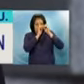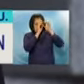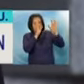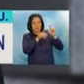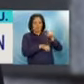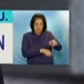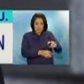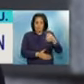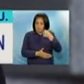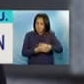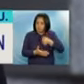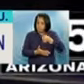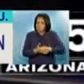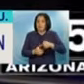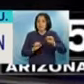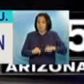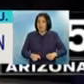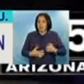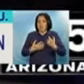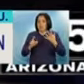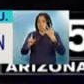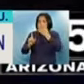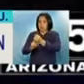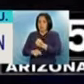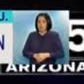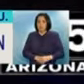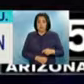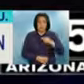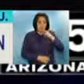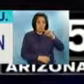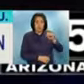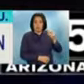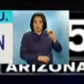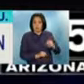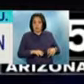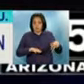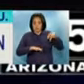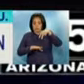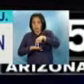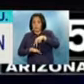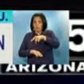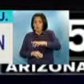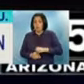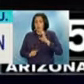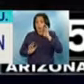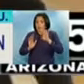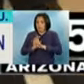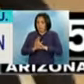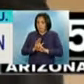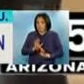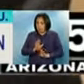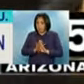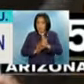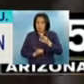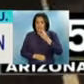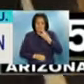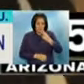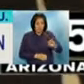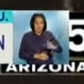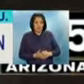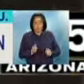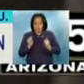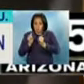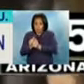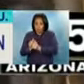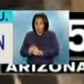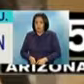ella peleará porque lo logremos. La joven peruana subió al escenario como ejemplo de superación, dejando ver que de la mano de